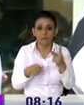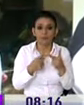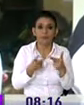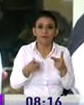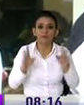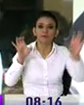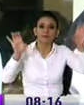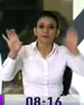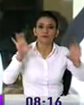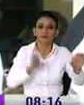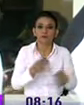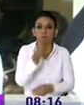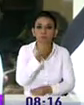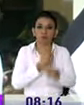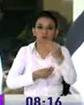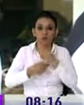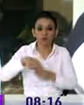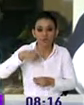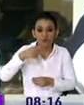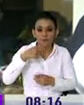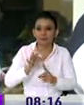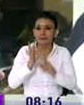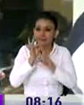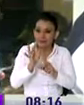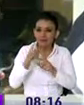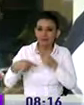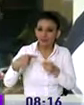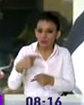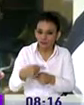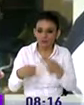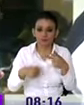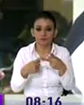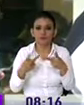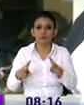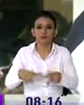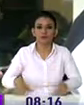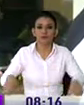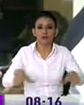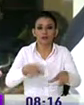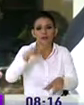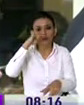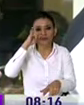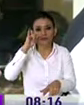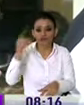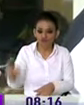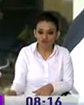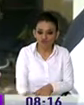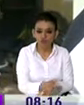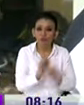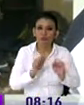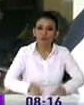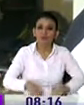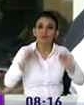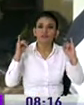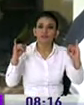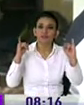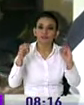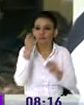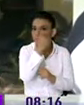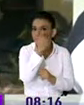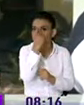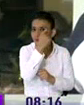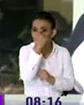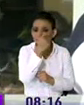feria gastronómica con platos típicos. También tenemos una zona kids para los niños más pequeños para que se diviertan con caritas